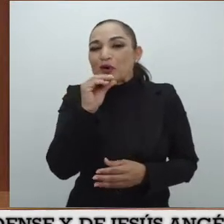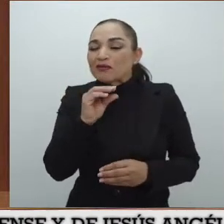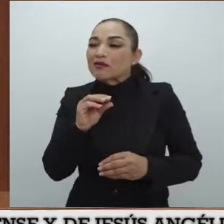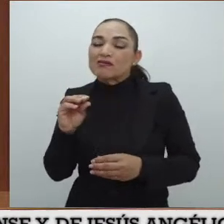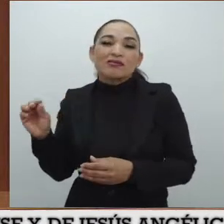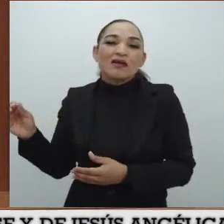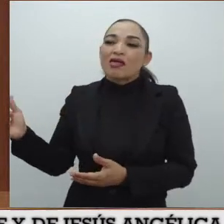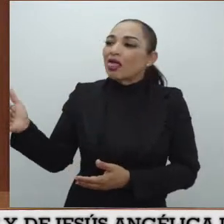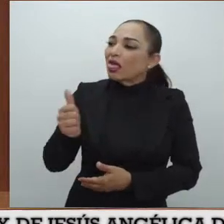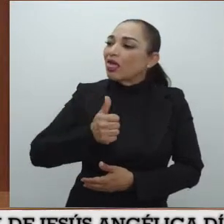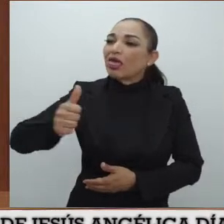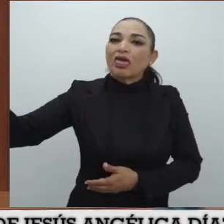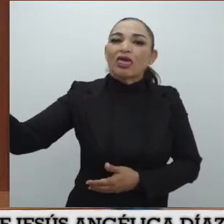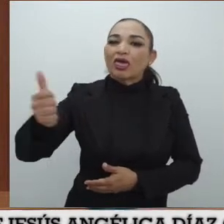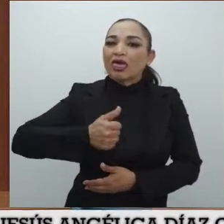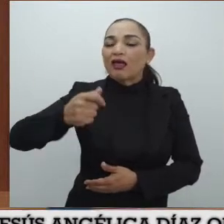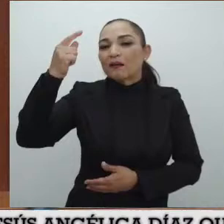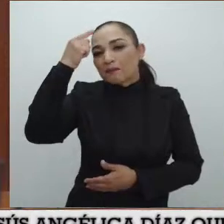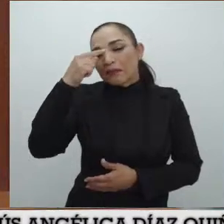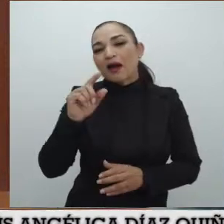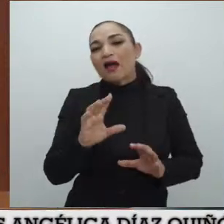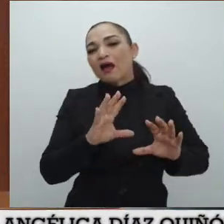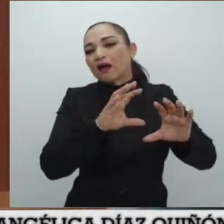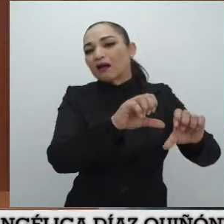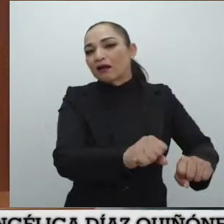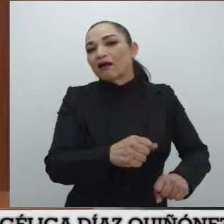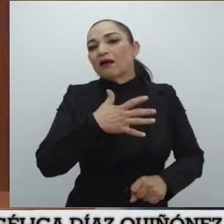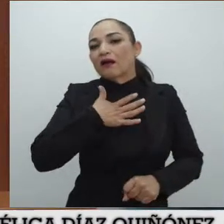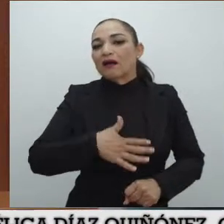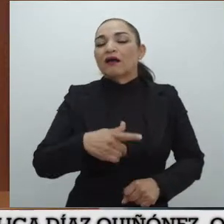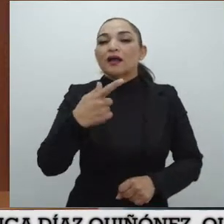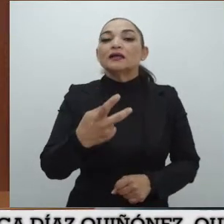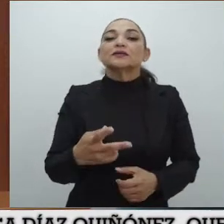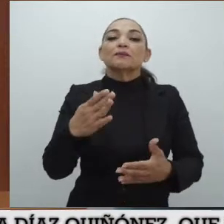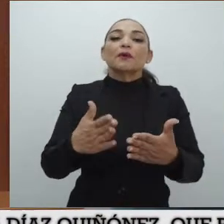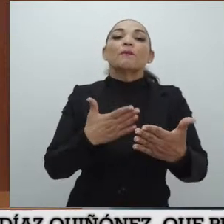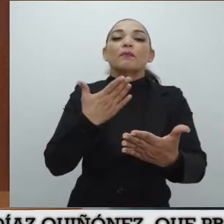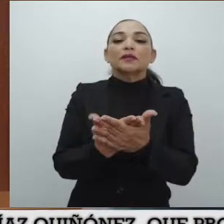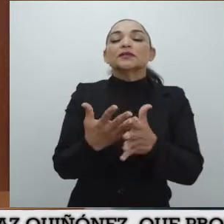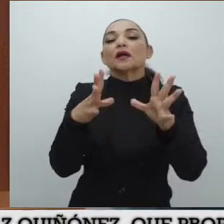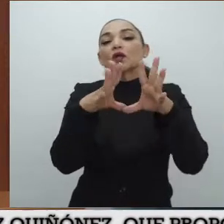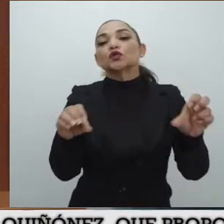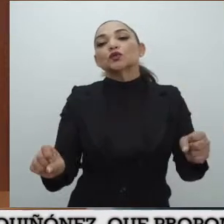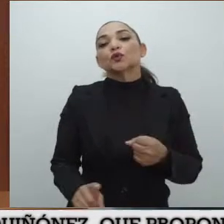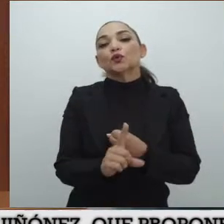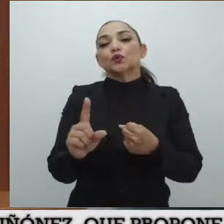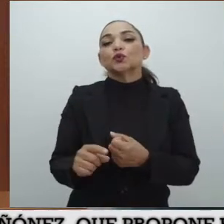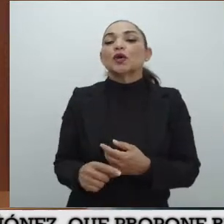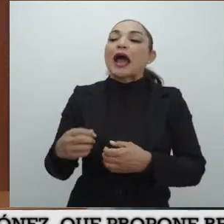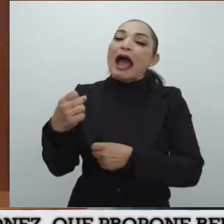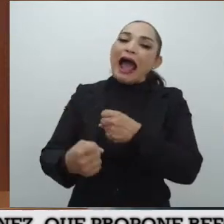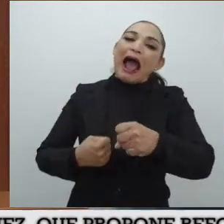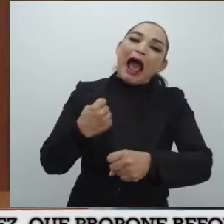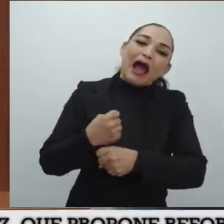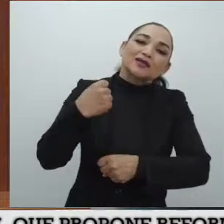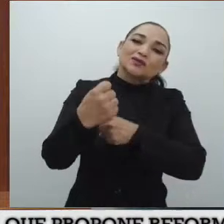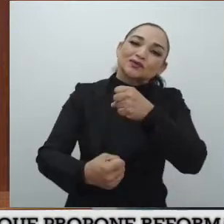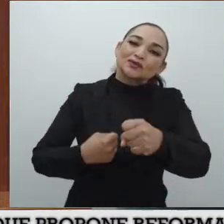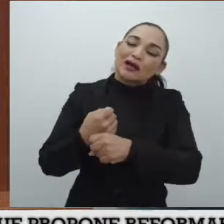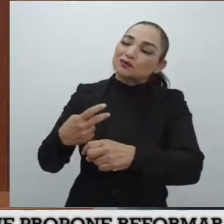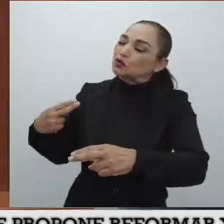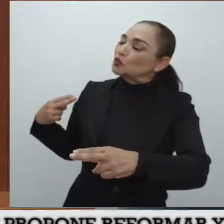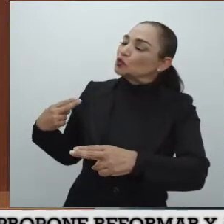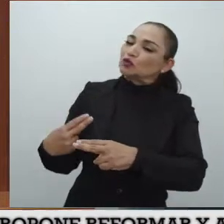tener acceso a la justicia, por lo que la propuesta del PAS resolvería este problema que por muchos años ha aquejado a los habitantes